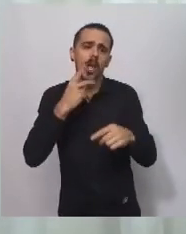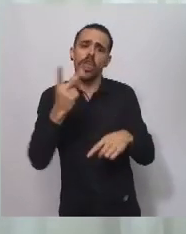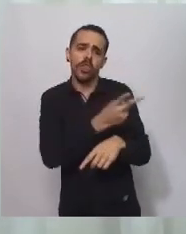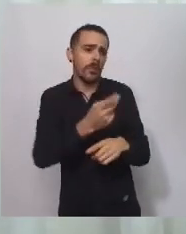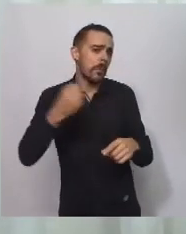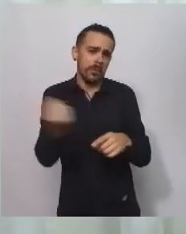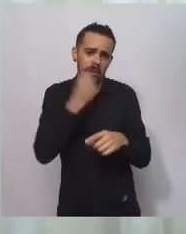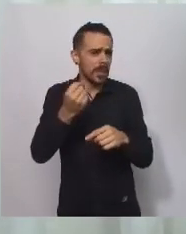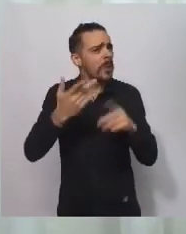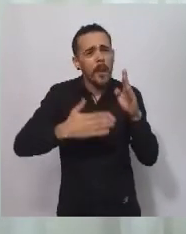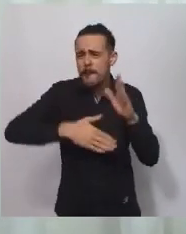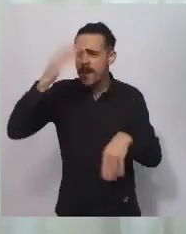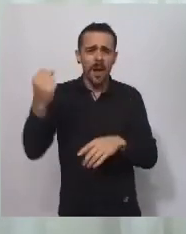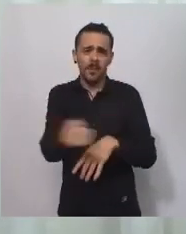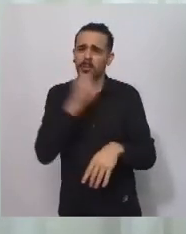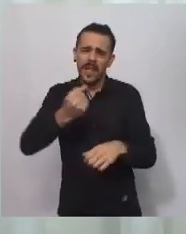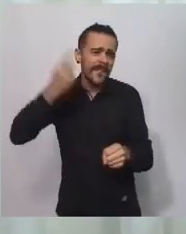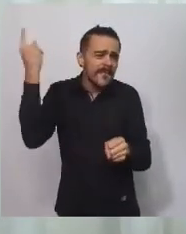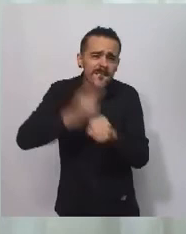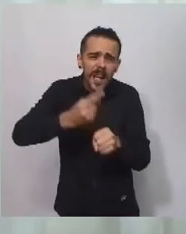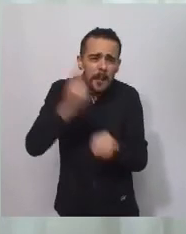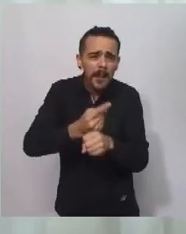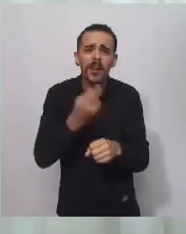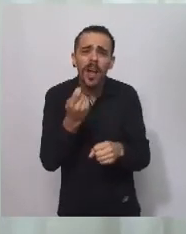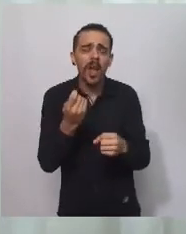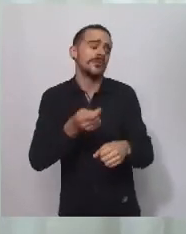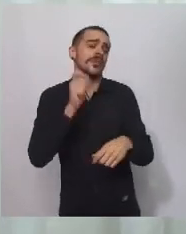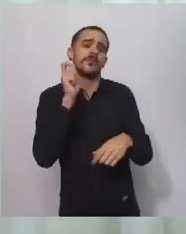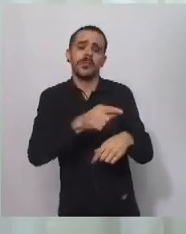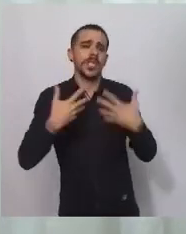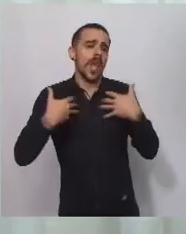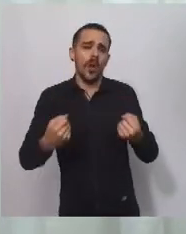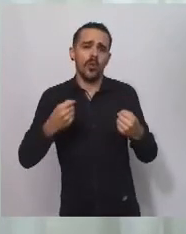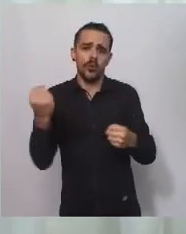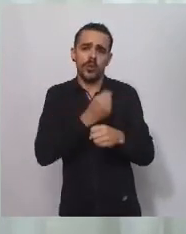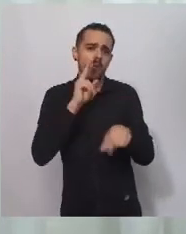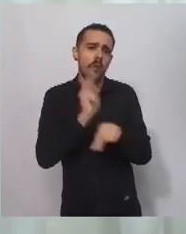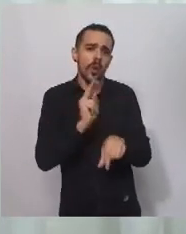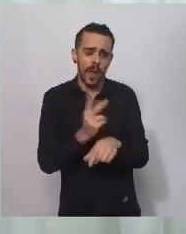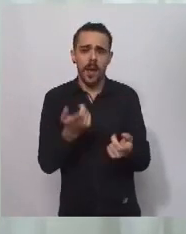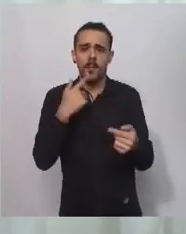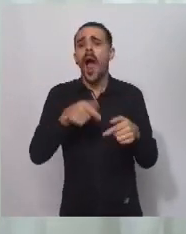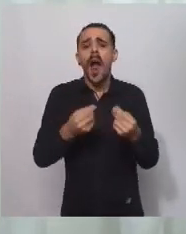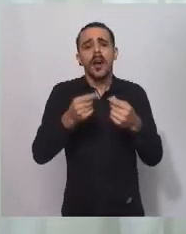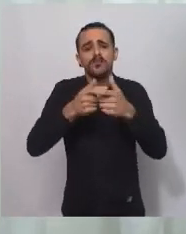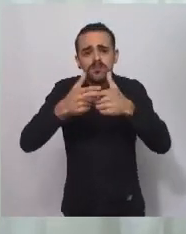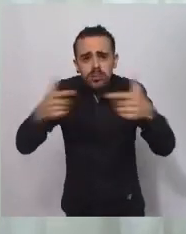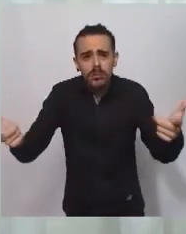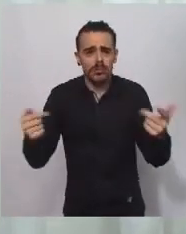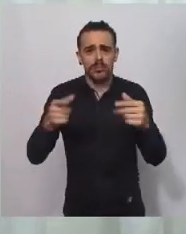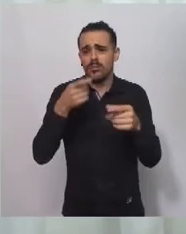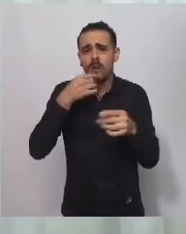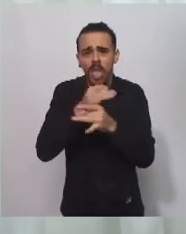importante es el de salud a evitar el contagio y la propagación y la circulación masiva del virus